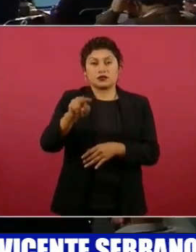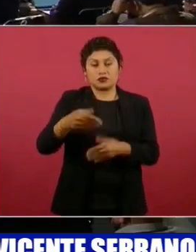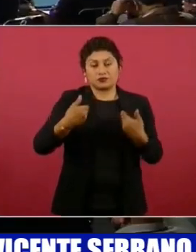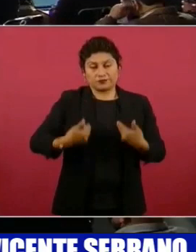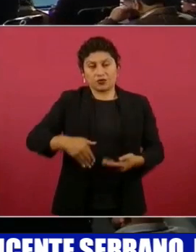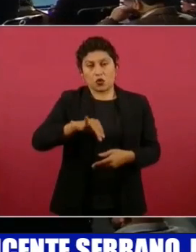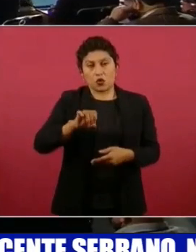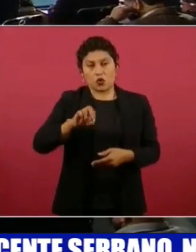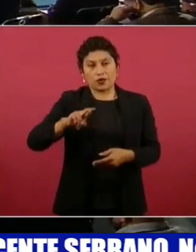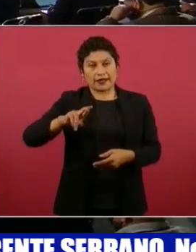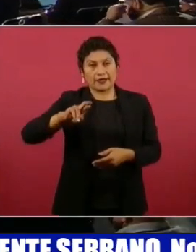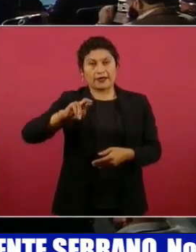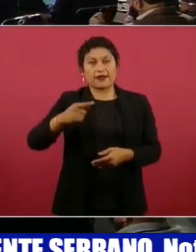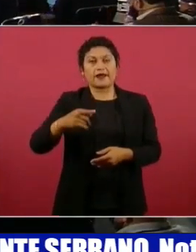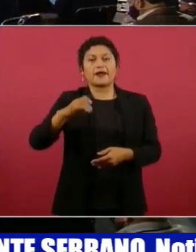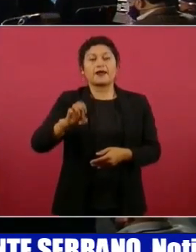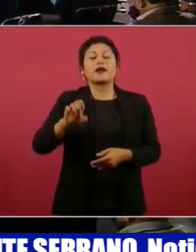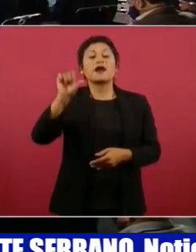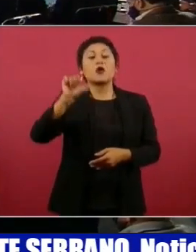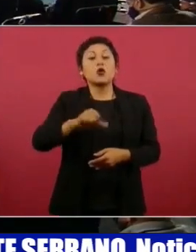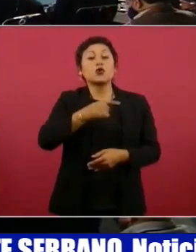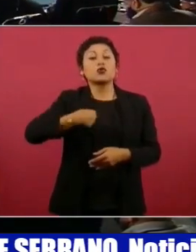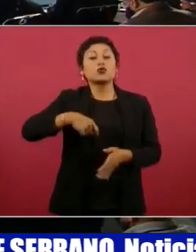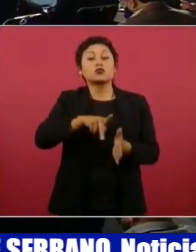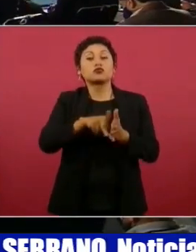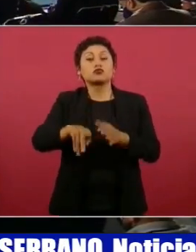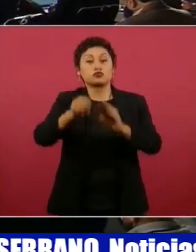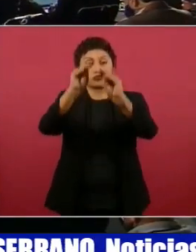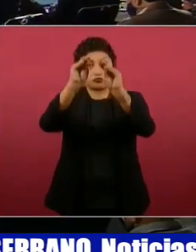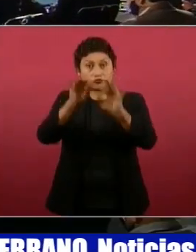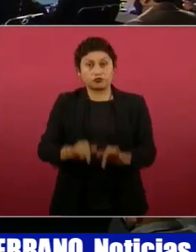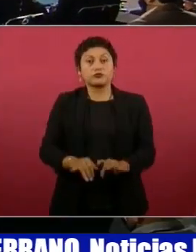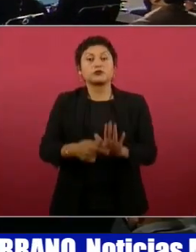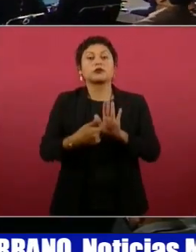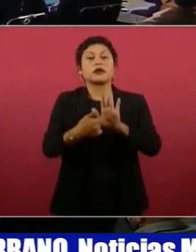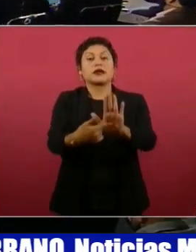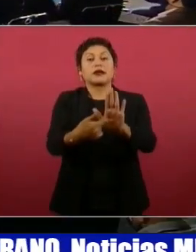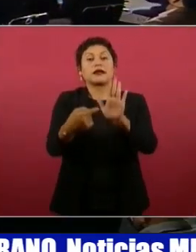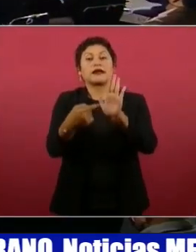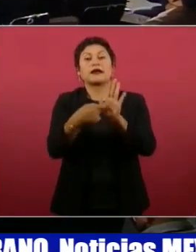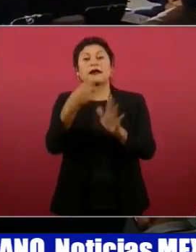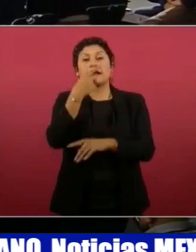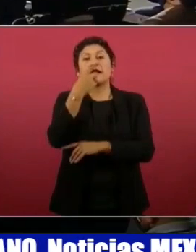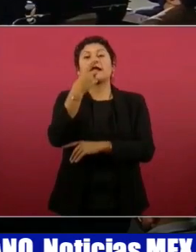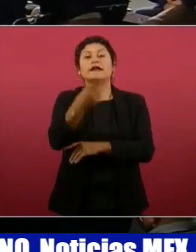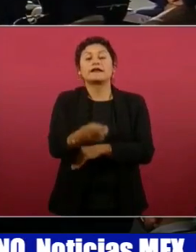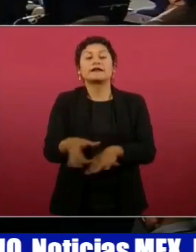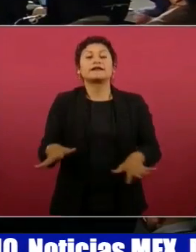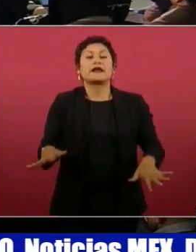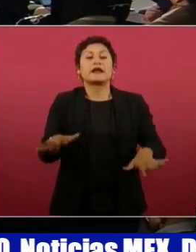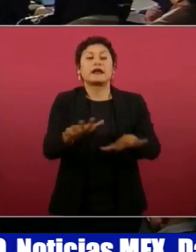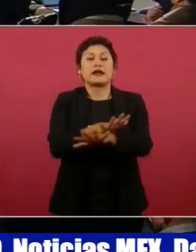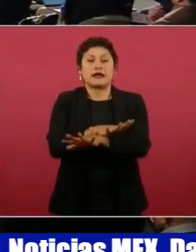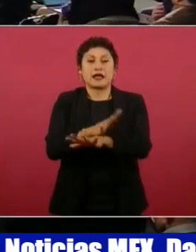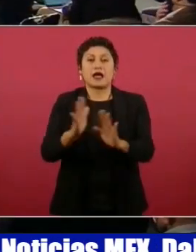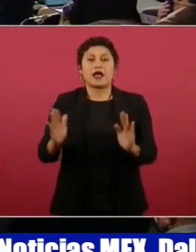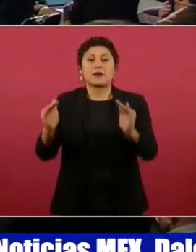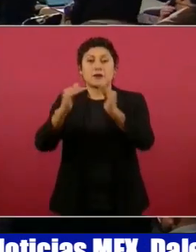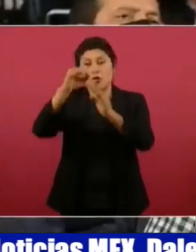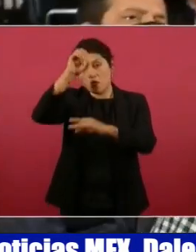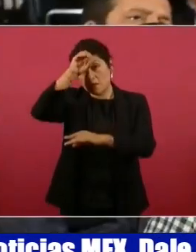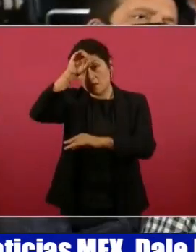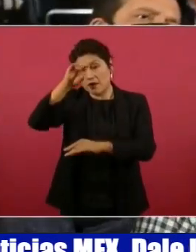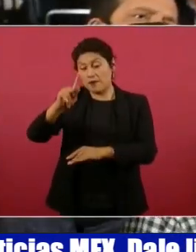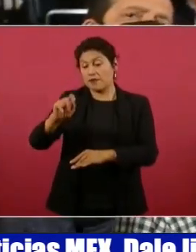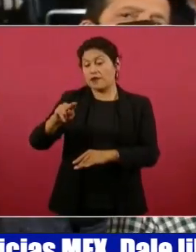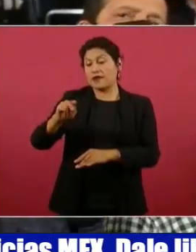Razón publicamos una nota respecto de que se cambió, se modificó el uso de suelo en la mina El Pinabete